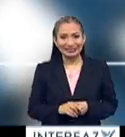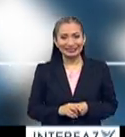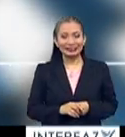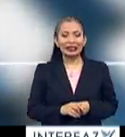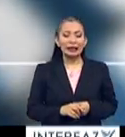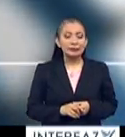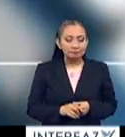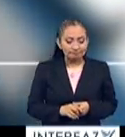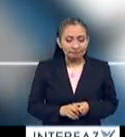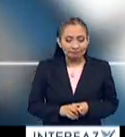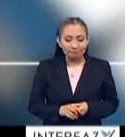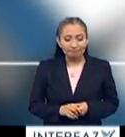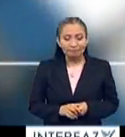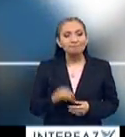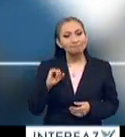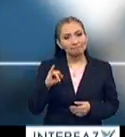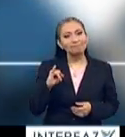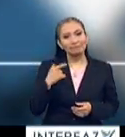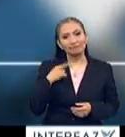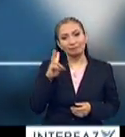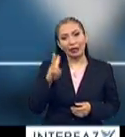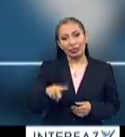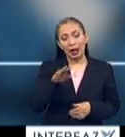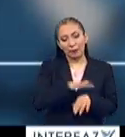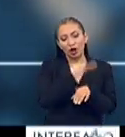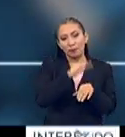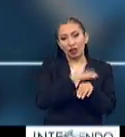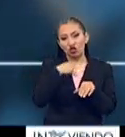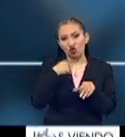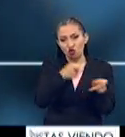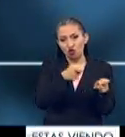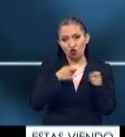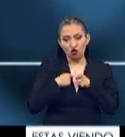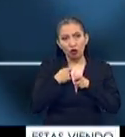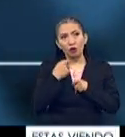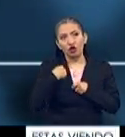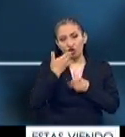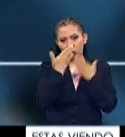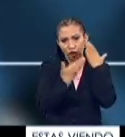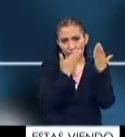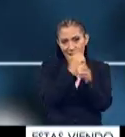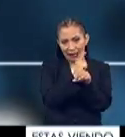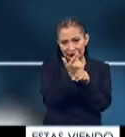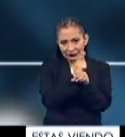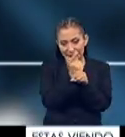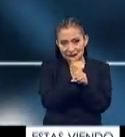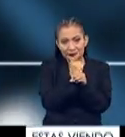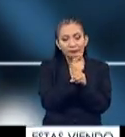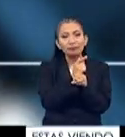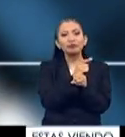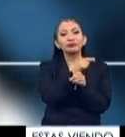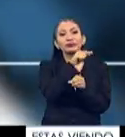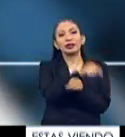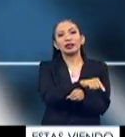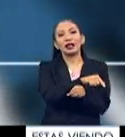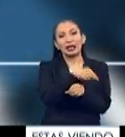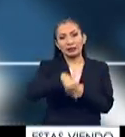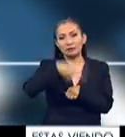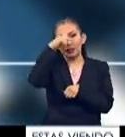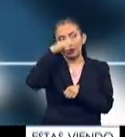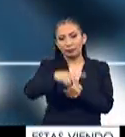gracias. Sí, pues fue el promedio que obtuve cuando estaba estudiando la licenciatura acá en